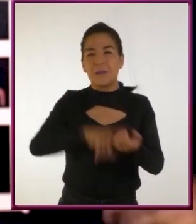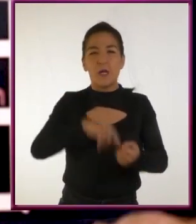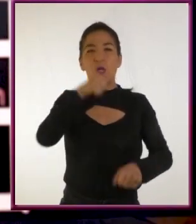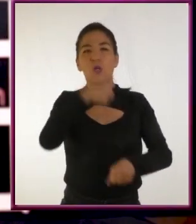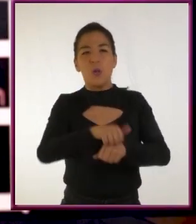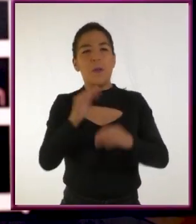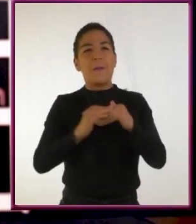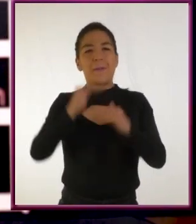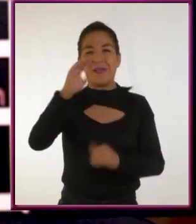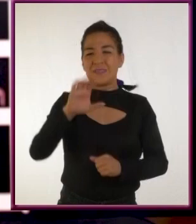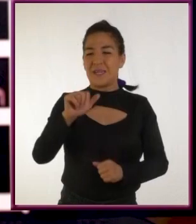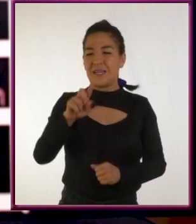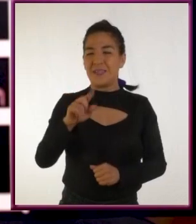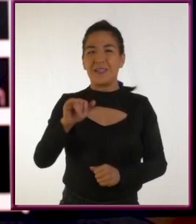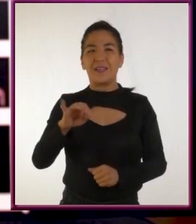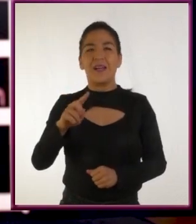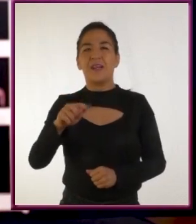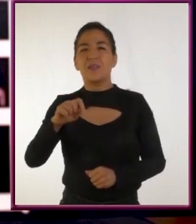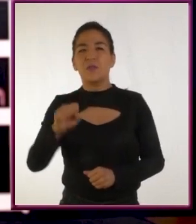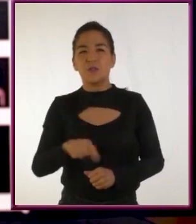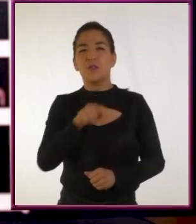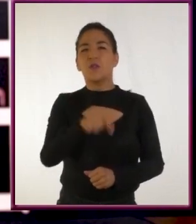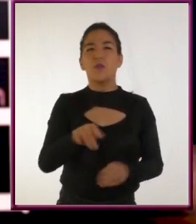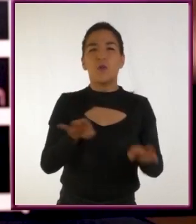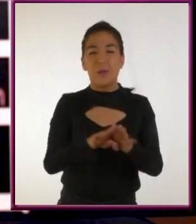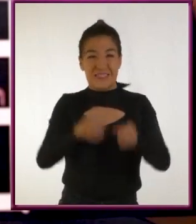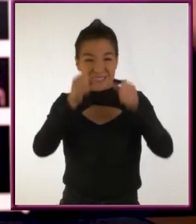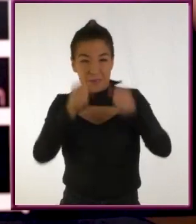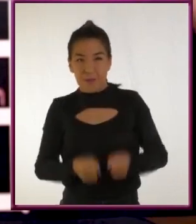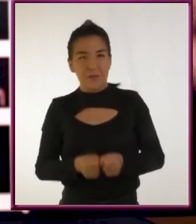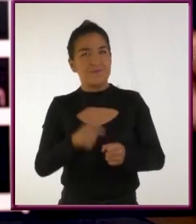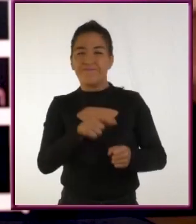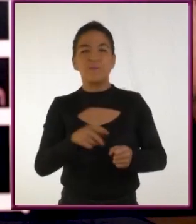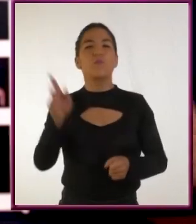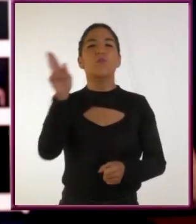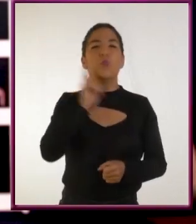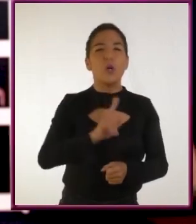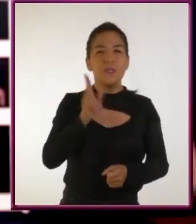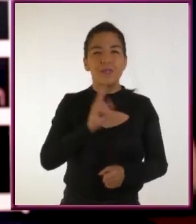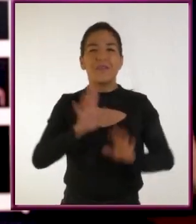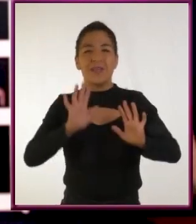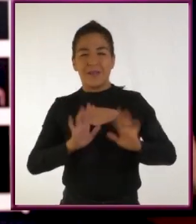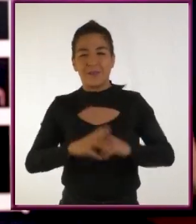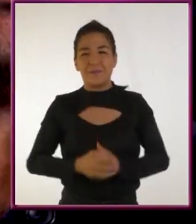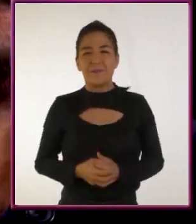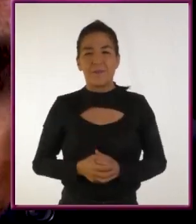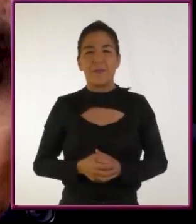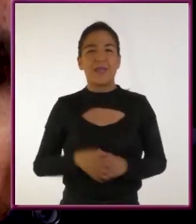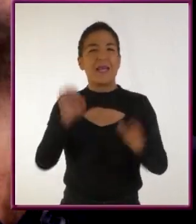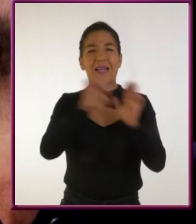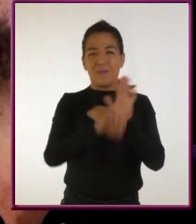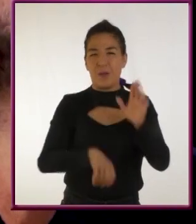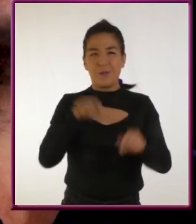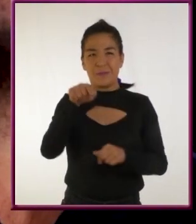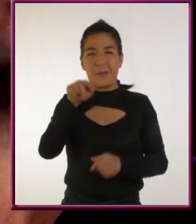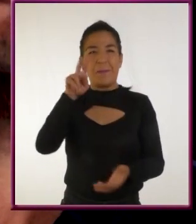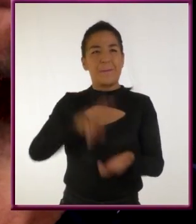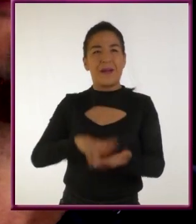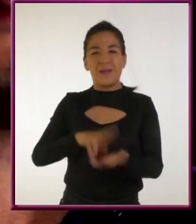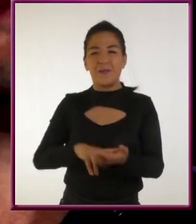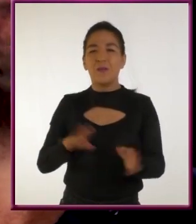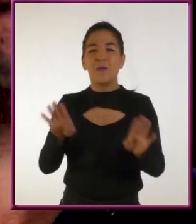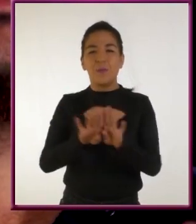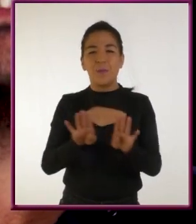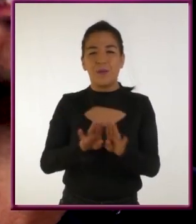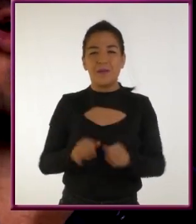de eliminación de candidatos, de acuerdo ya no a certezas, sino a posibilidades. Supongamos que tenemos un